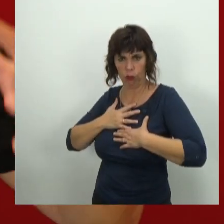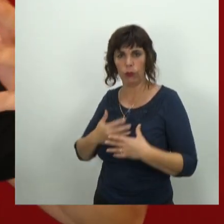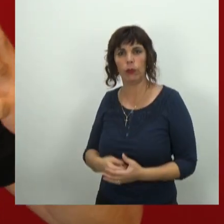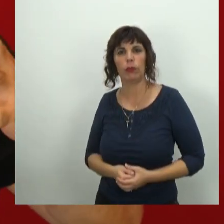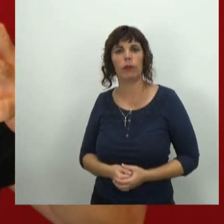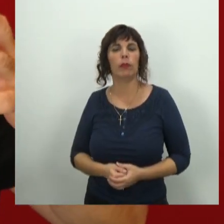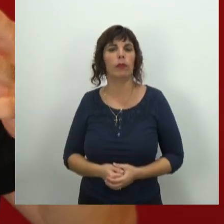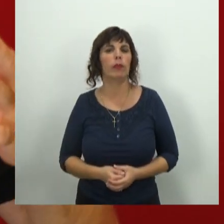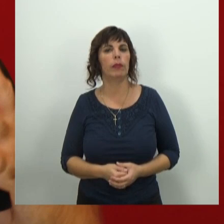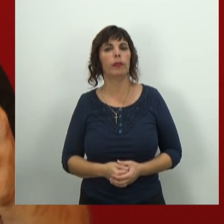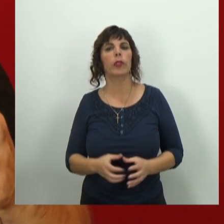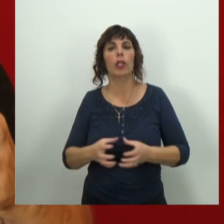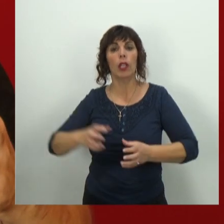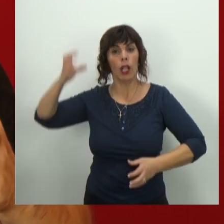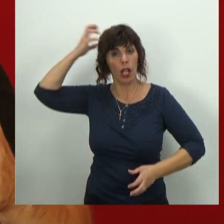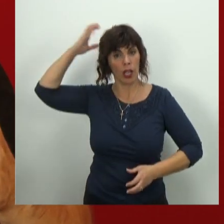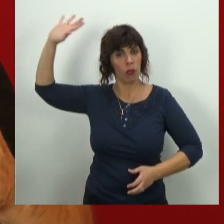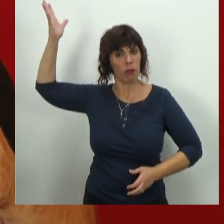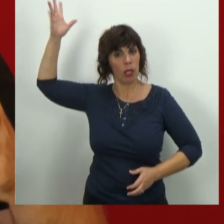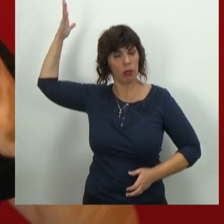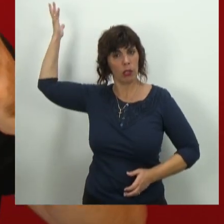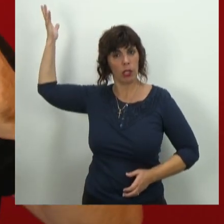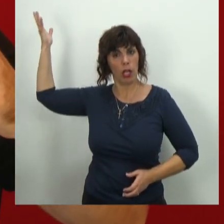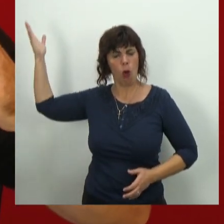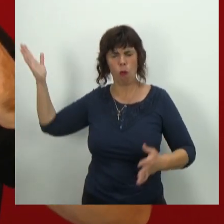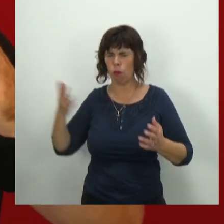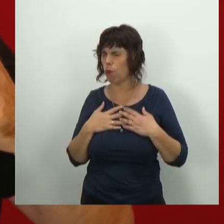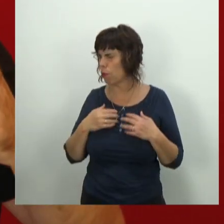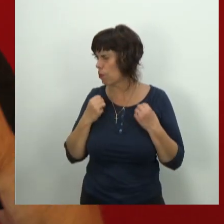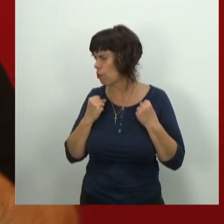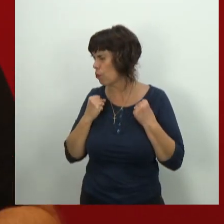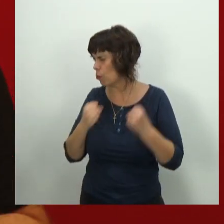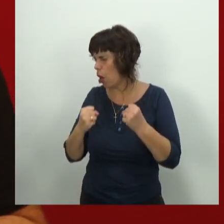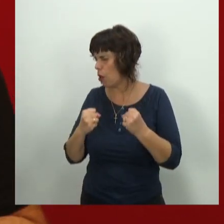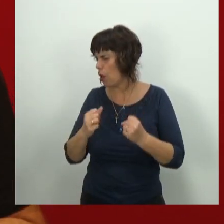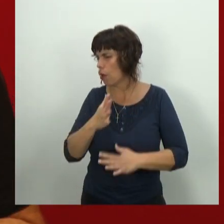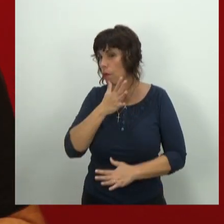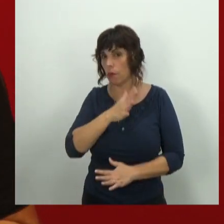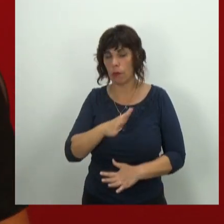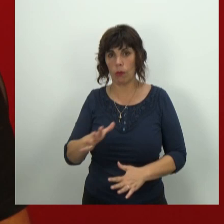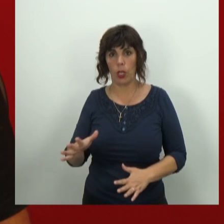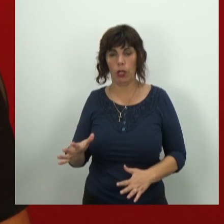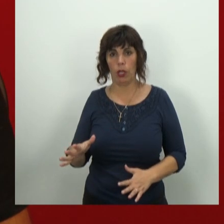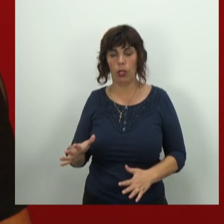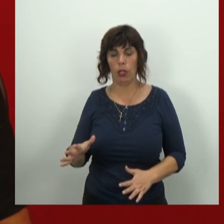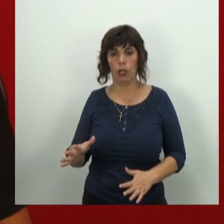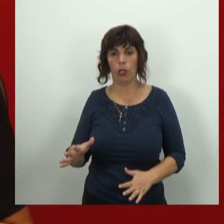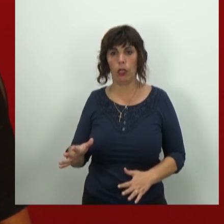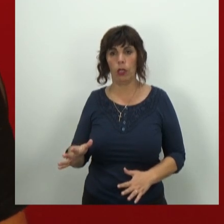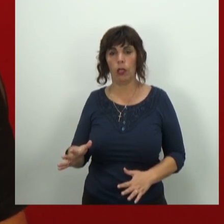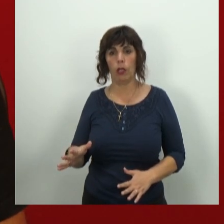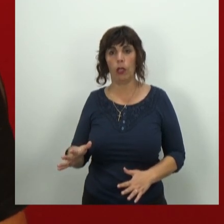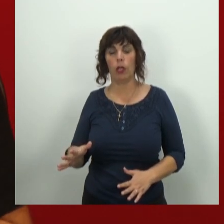Queridos, el reino de los cielos tiene un poder impresionante que se llama